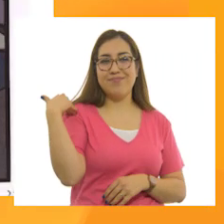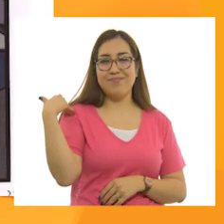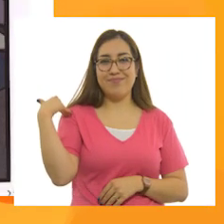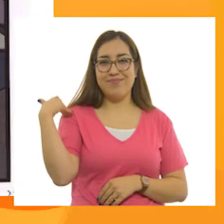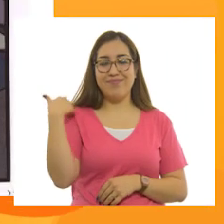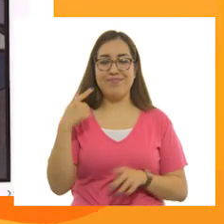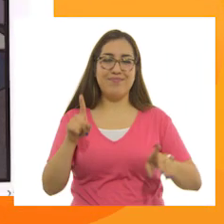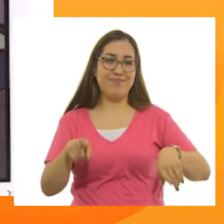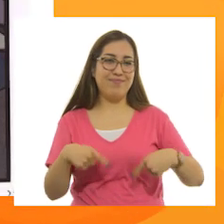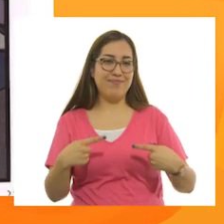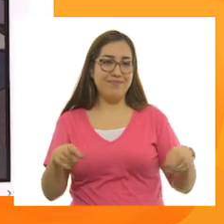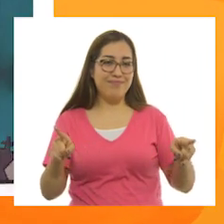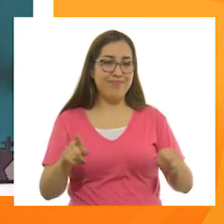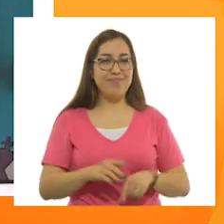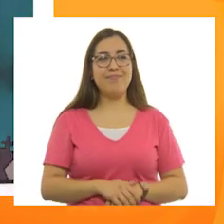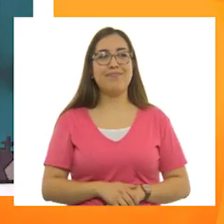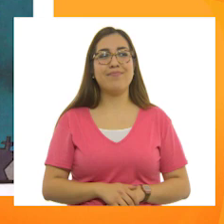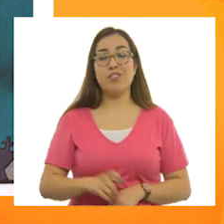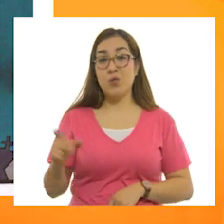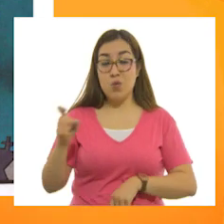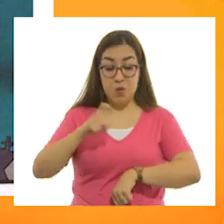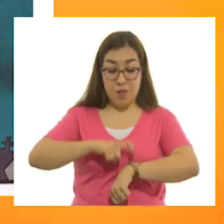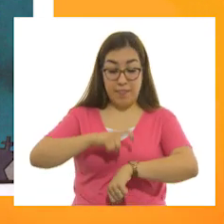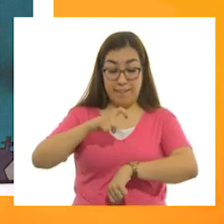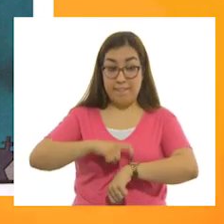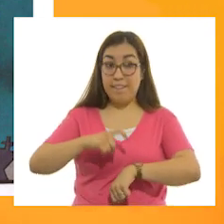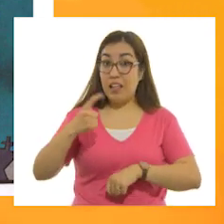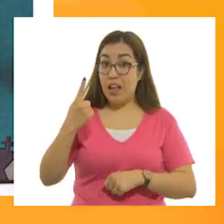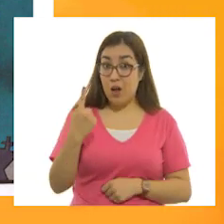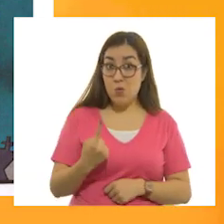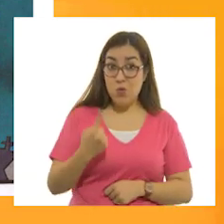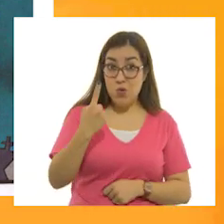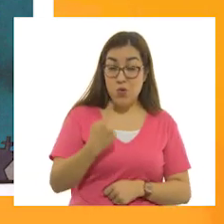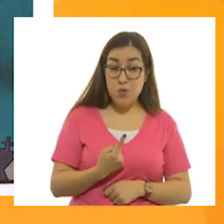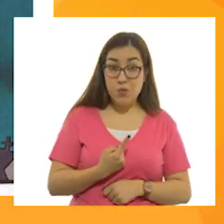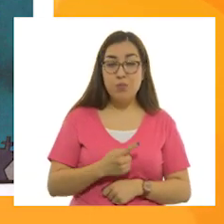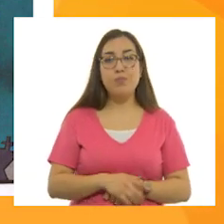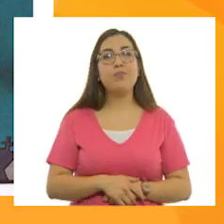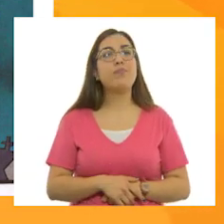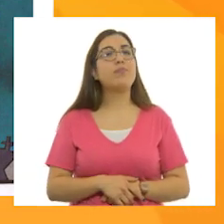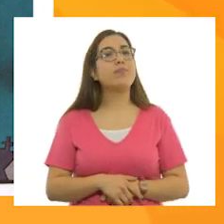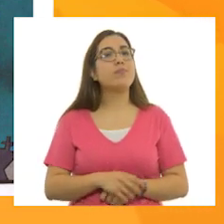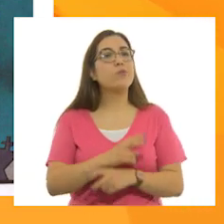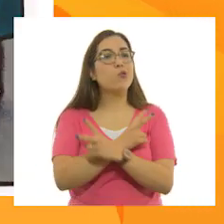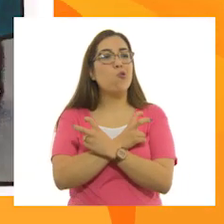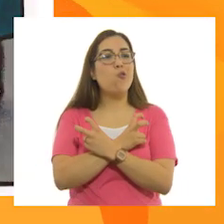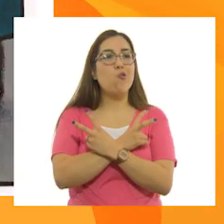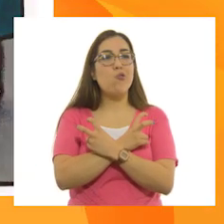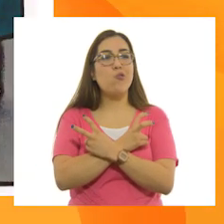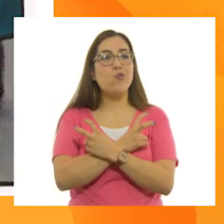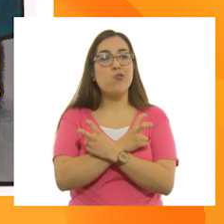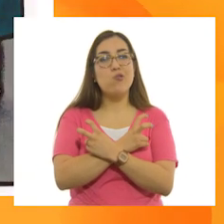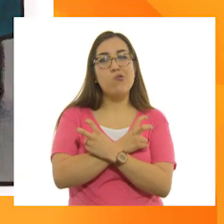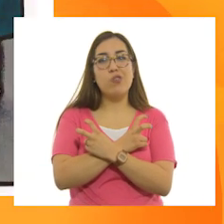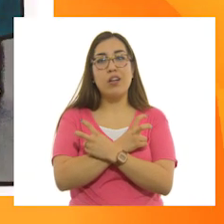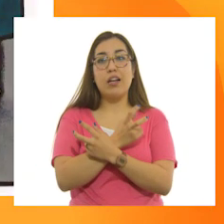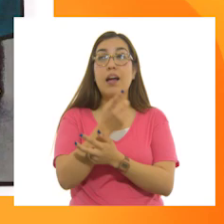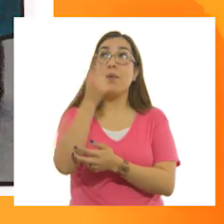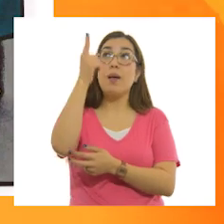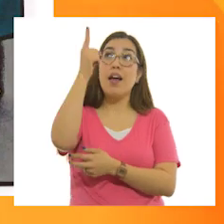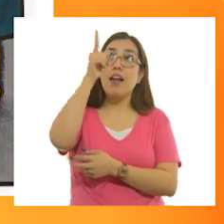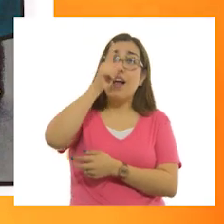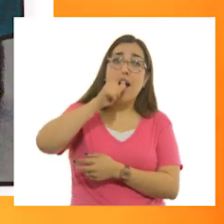cachimba la cachumbambé cuando el reloj marca la unah los esqueletos van a la luna